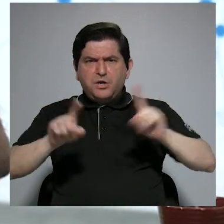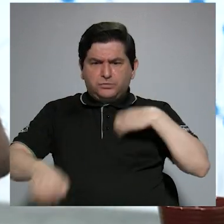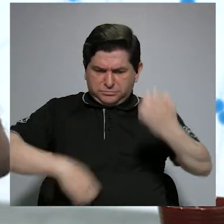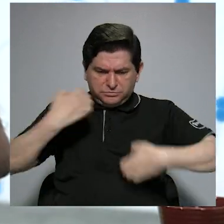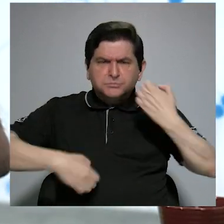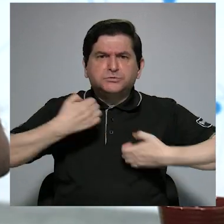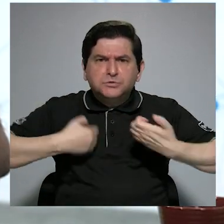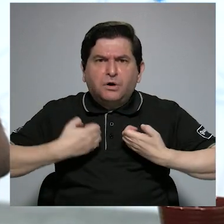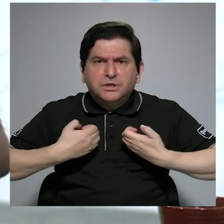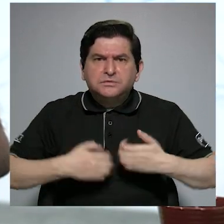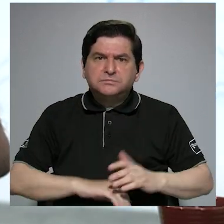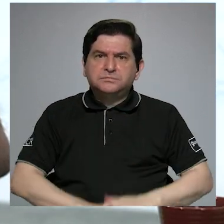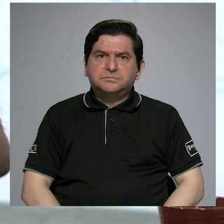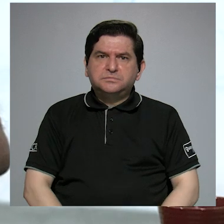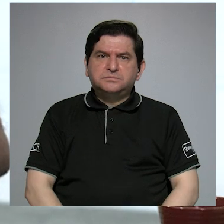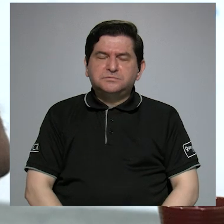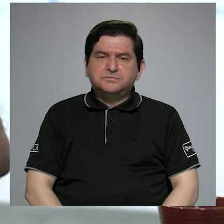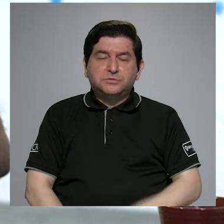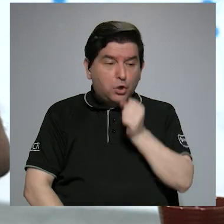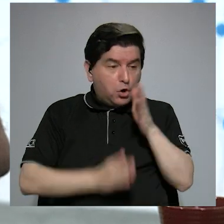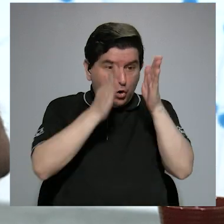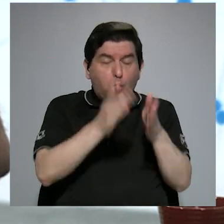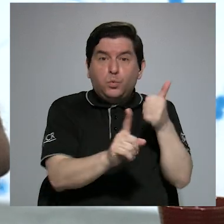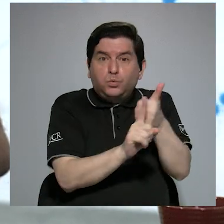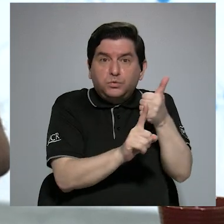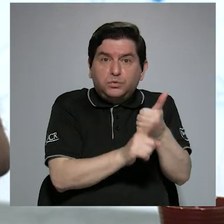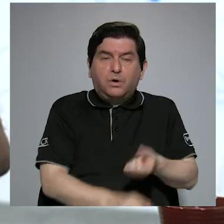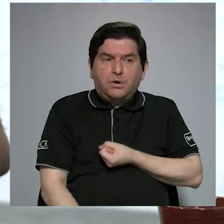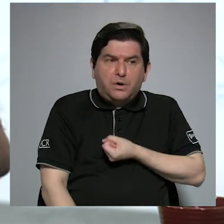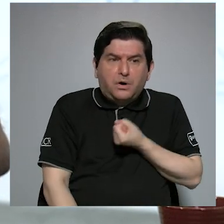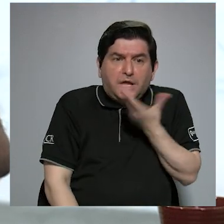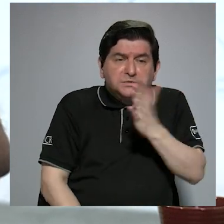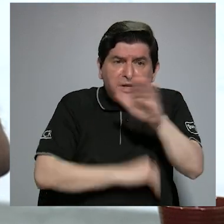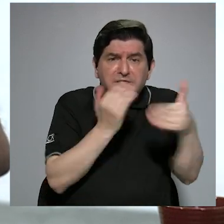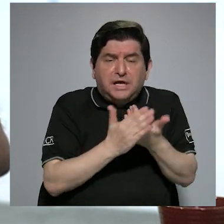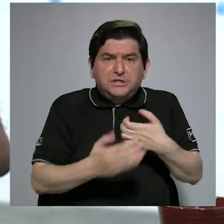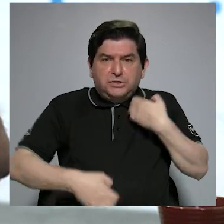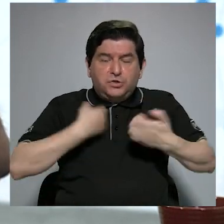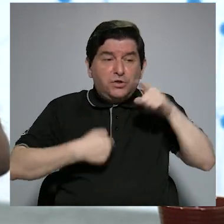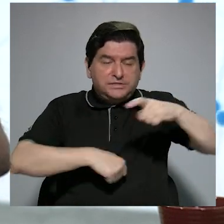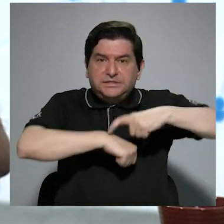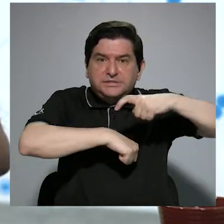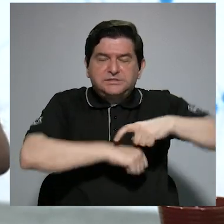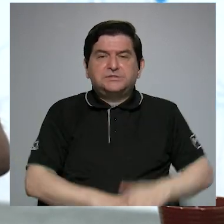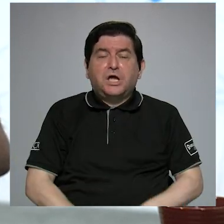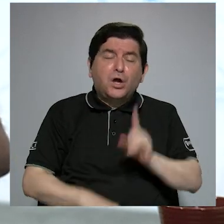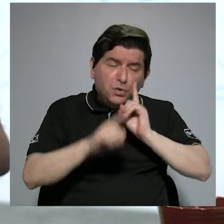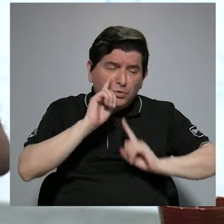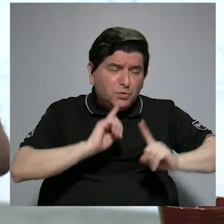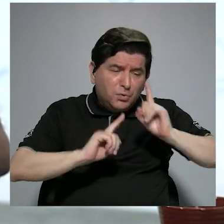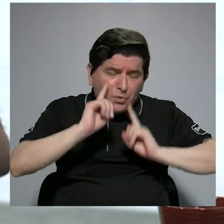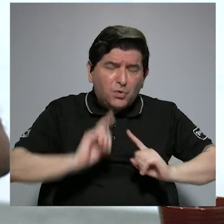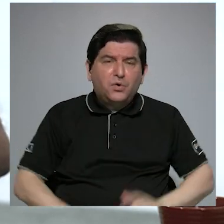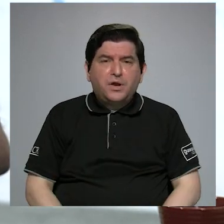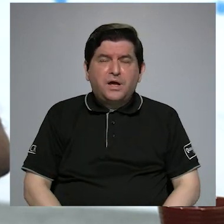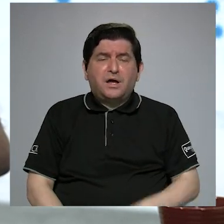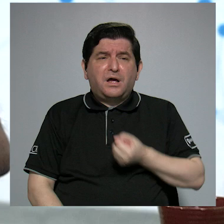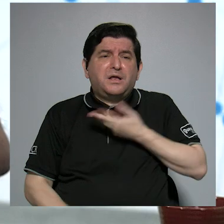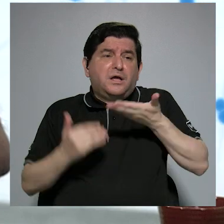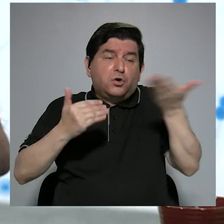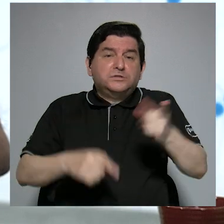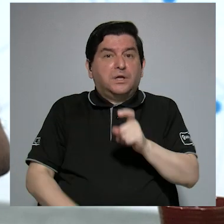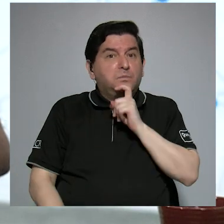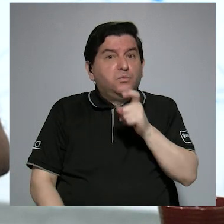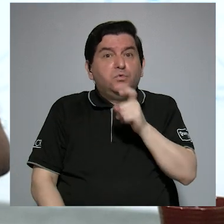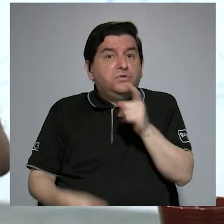emociones. Entonces, desde los locutores, ¿verdad?, expresan todas sus emociones en el espacio, hasta han llorado y han expresado